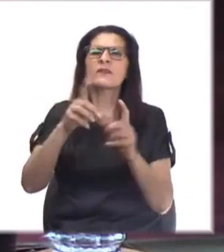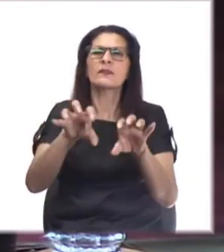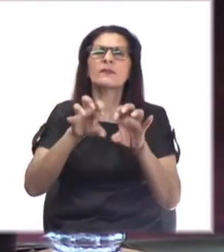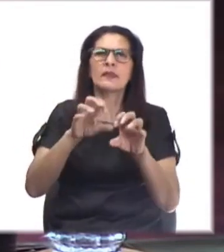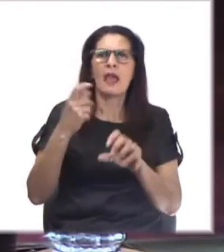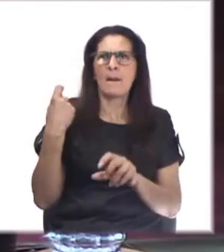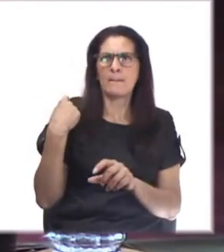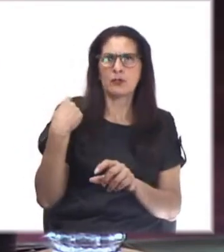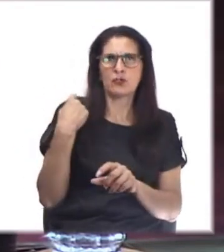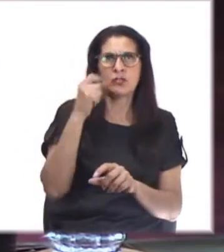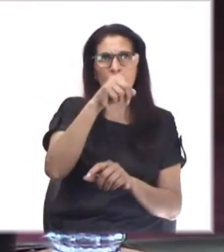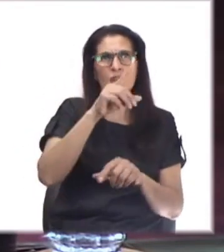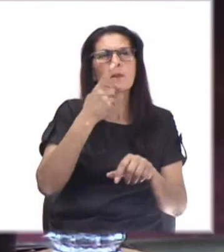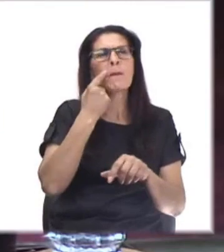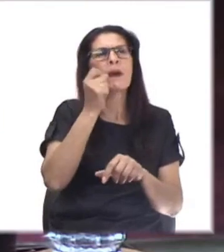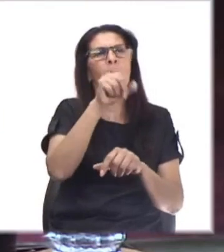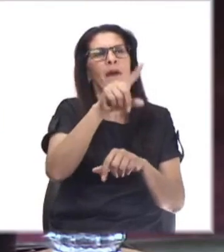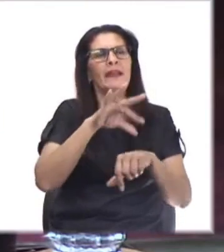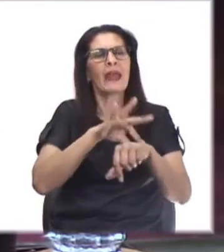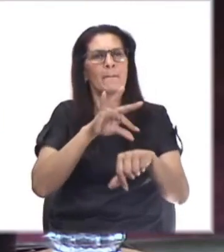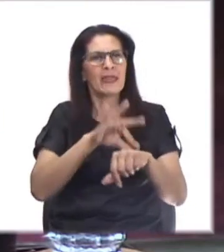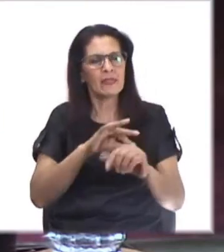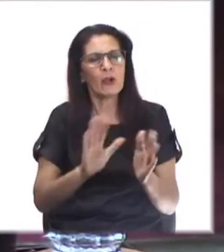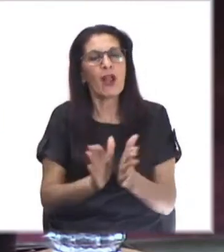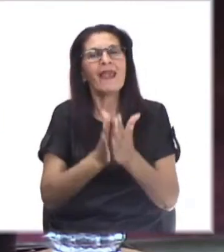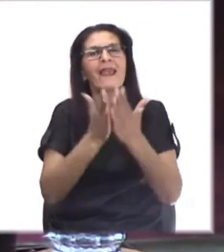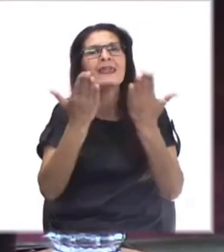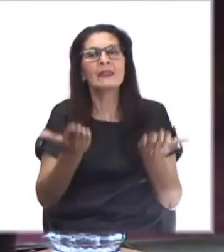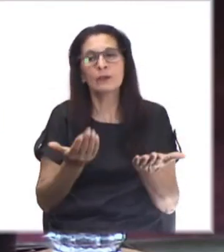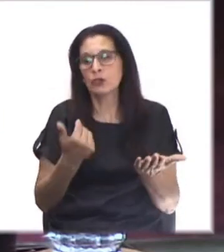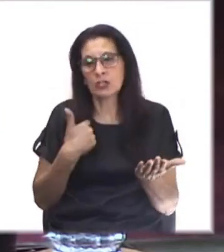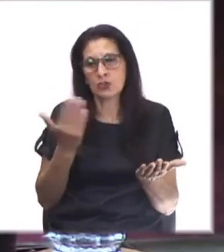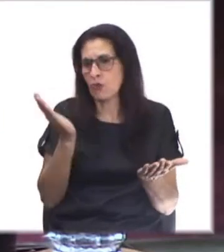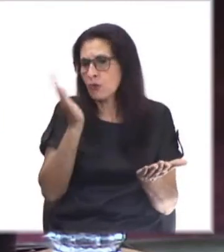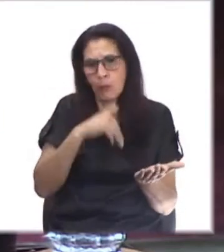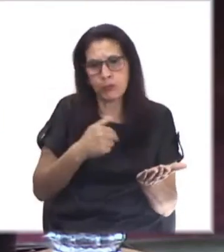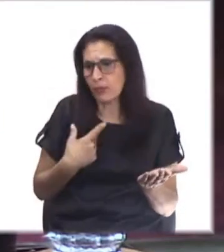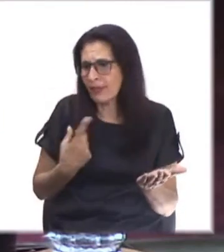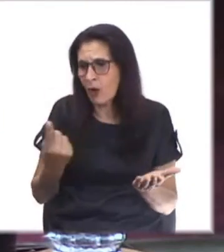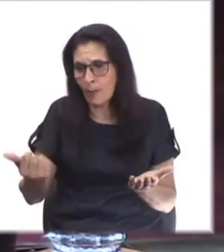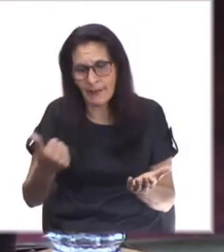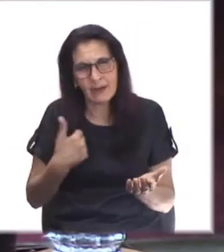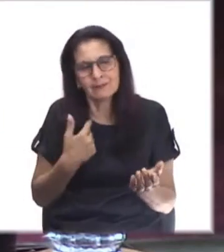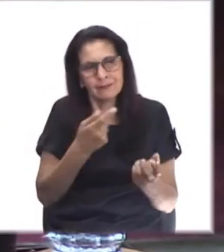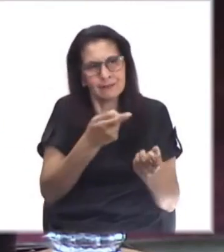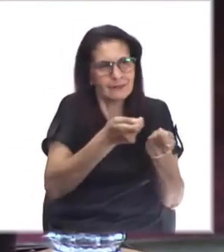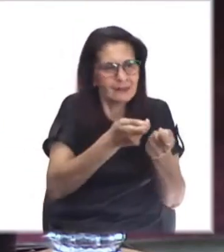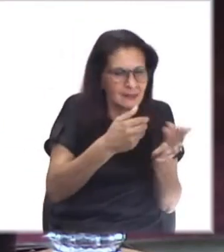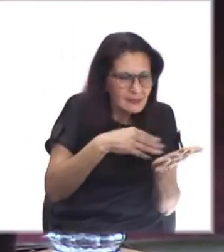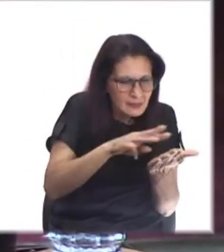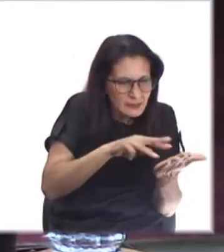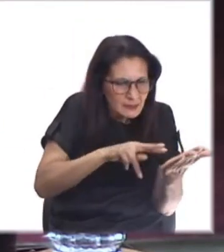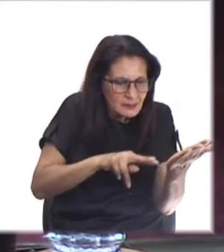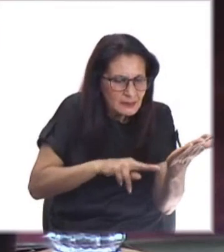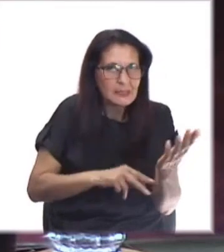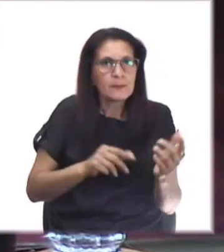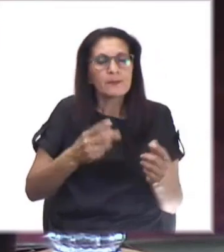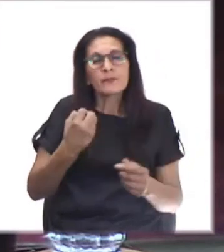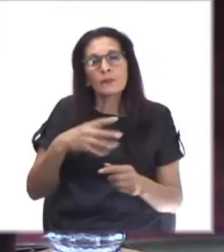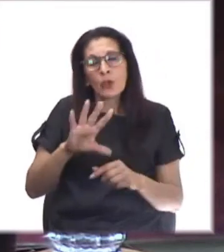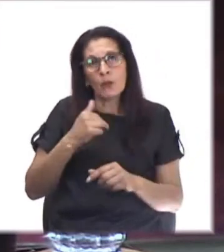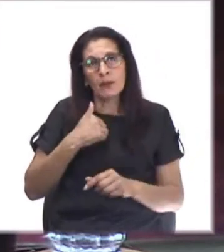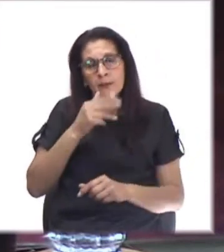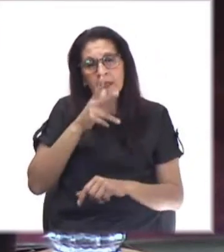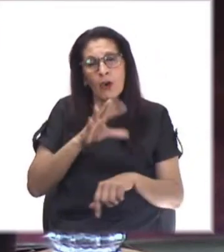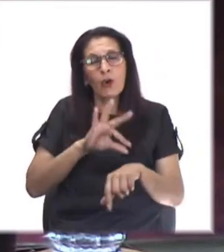era médico, tenía los libros que yo no podía comprar. Como en mi hijo el doctor, el profesional de la